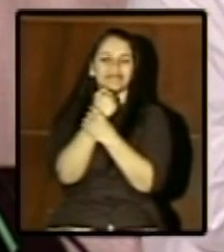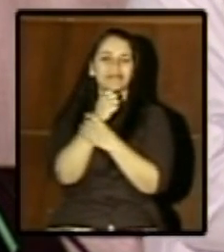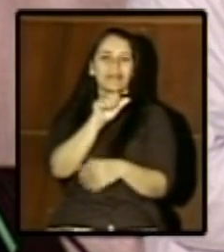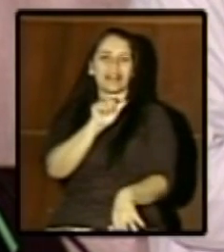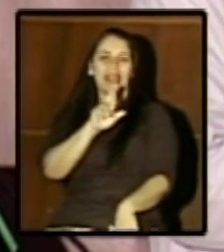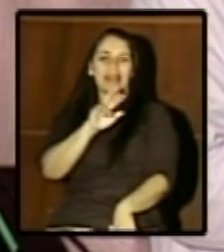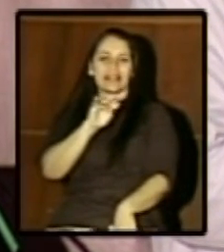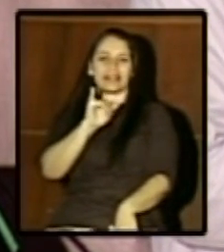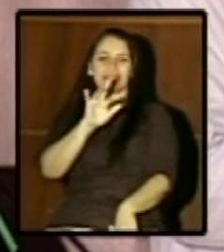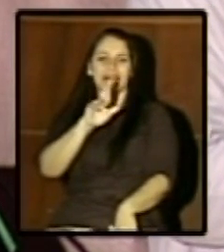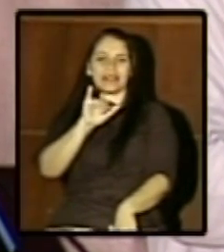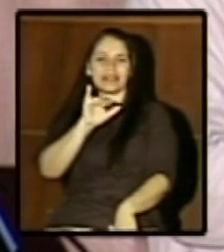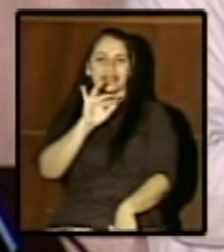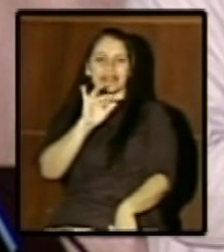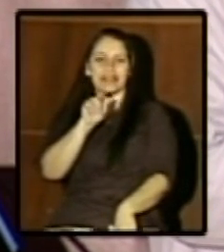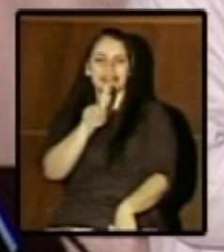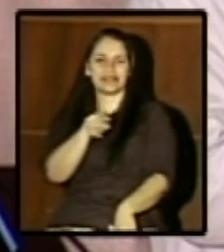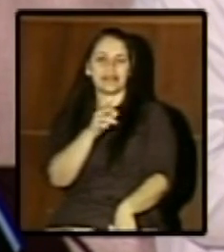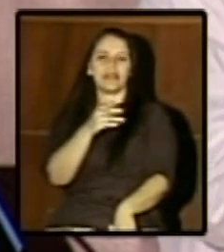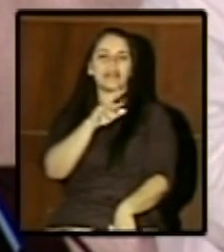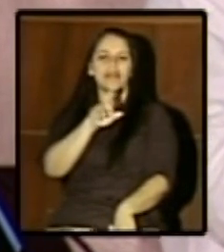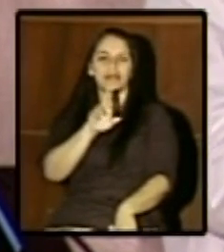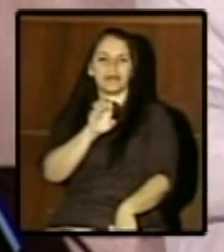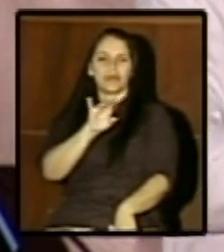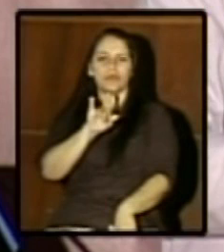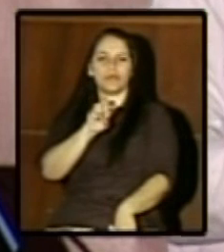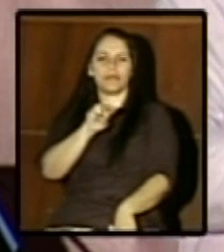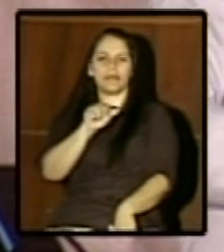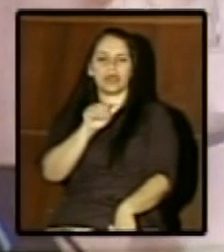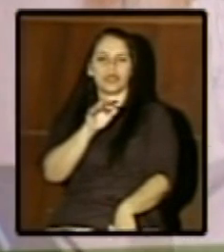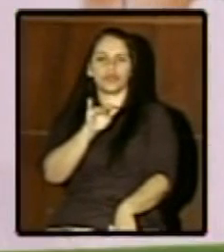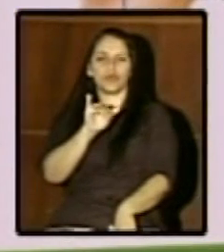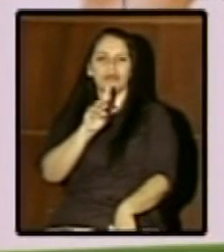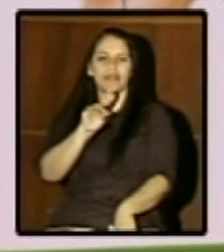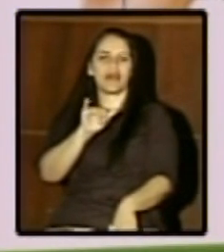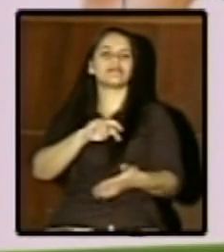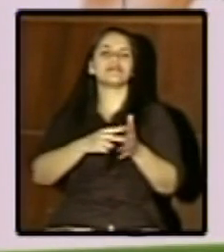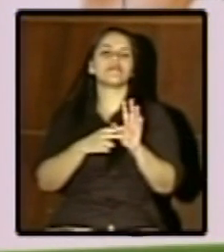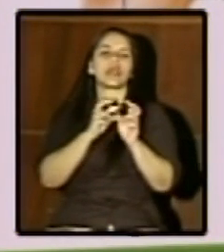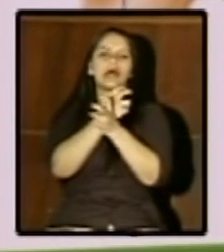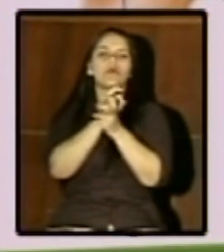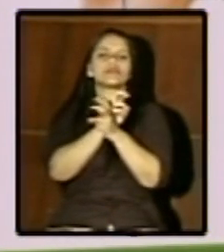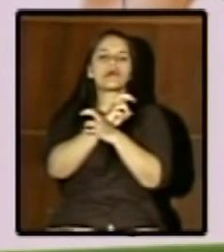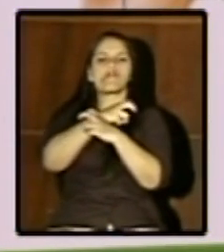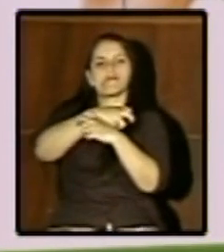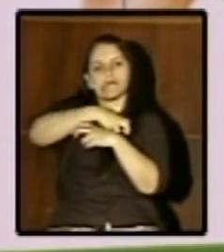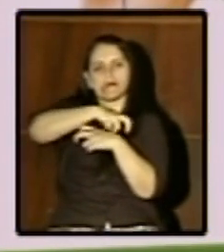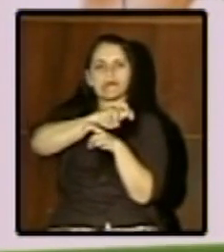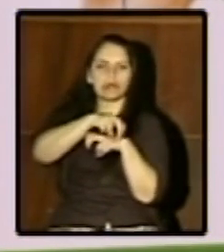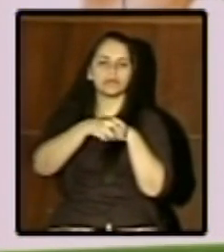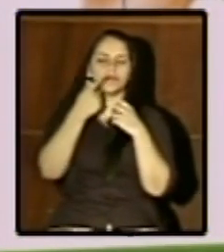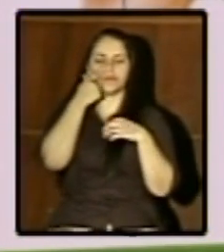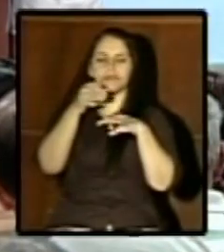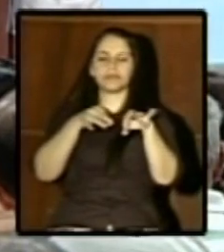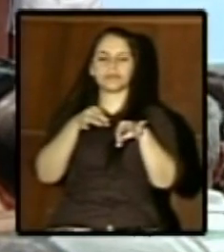artritis reumatoidea que afecta a la synovia y la ataca. Y la artritis reumatoidea por eso da deformidades tan grotescas y afecta múltiples